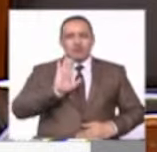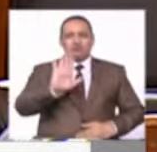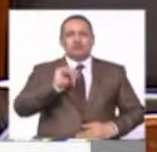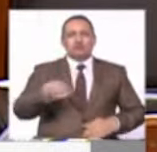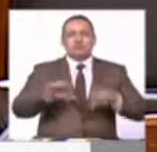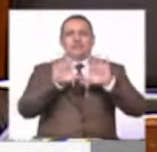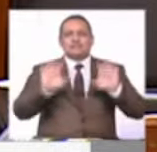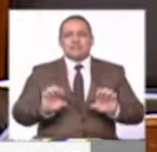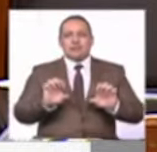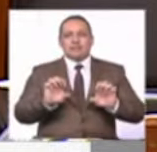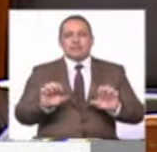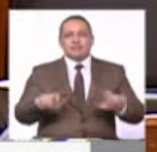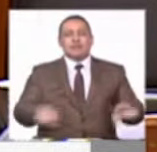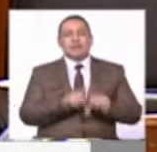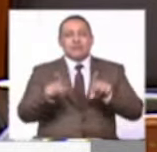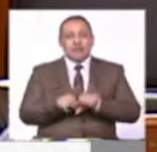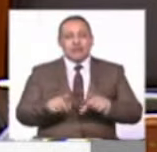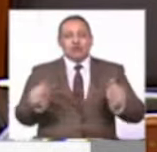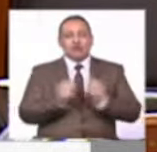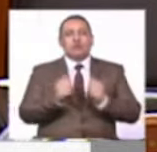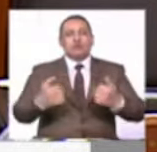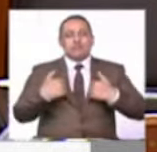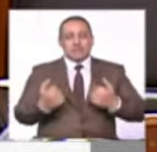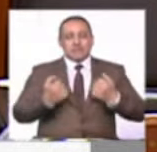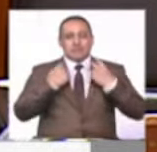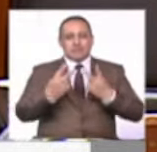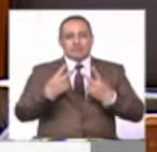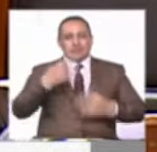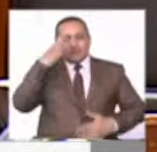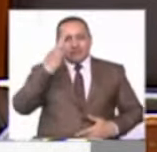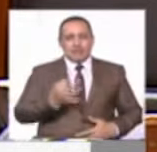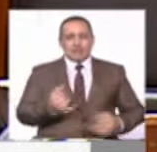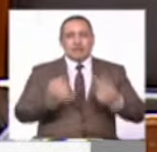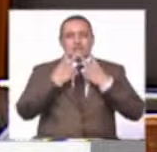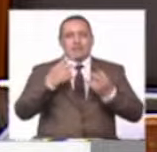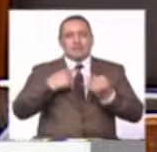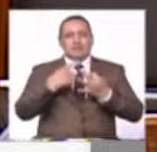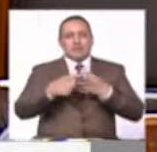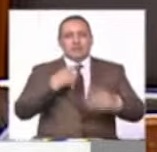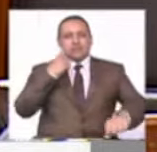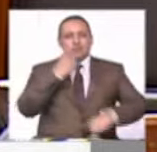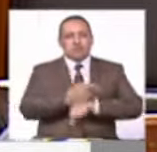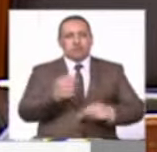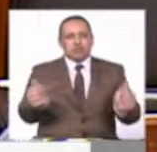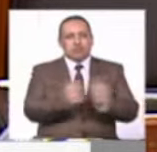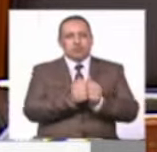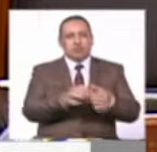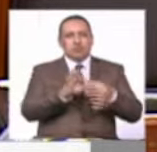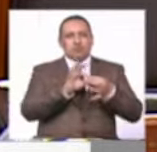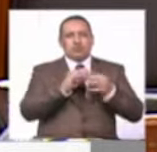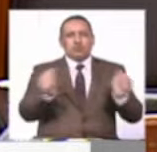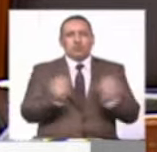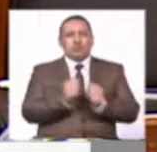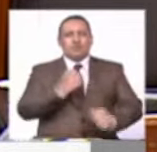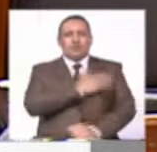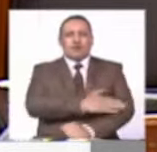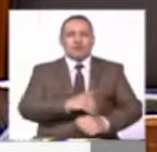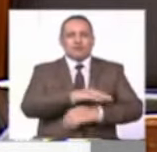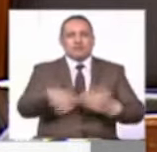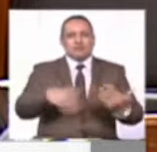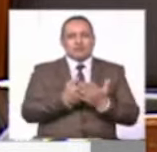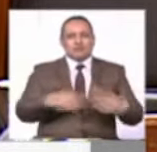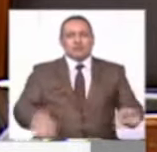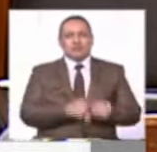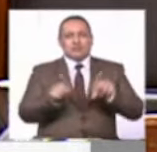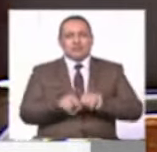evaluados además de cometerse presuntamente los delitos de colusión y tráfico de influencia entre